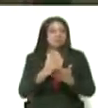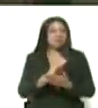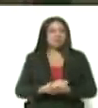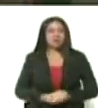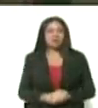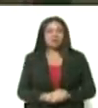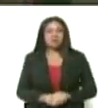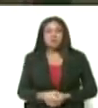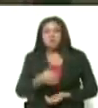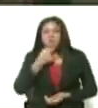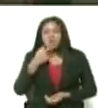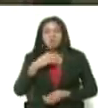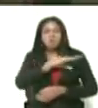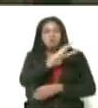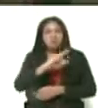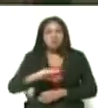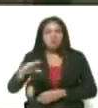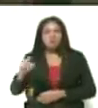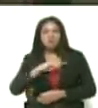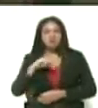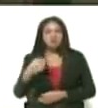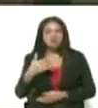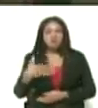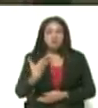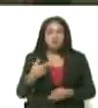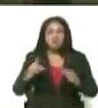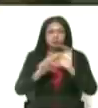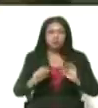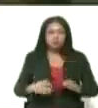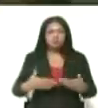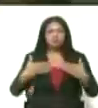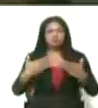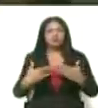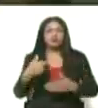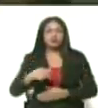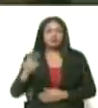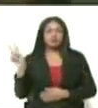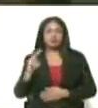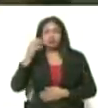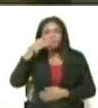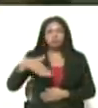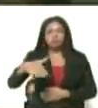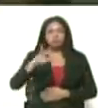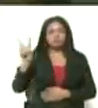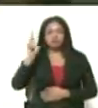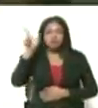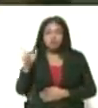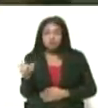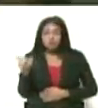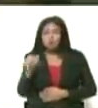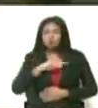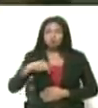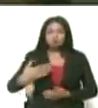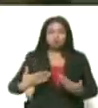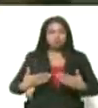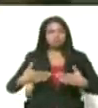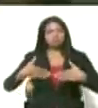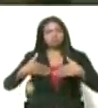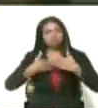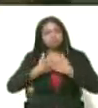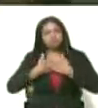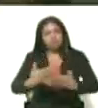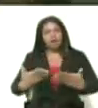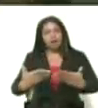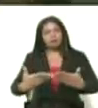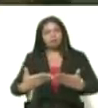hermoso Mar Caribe, hemos podido nosotros brindar desde Venezuela, el pueblo venezolano, tener este gesto